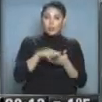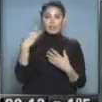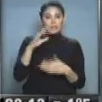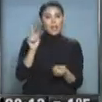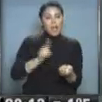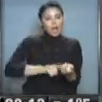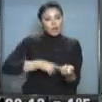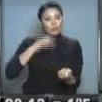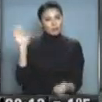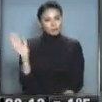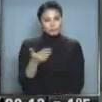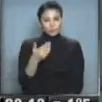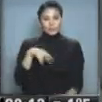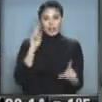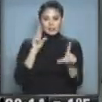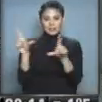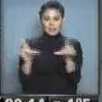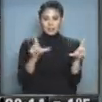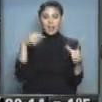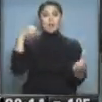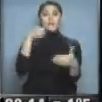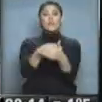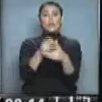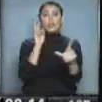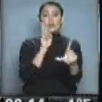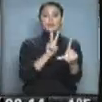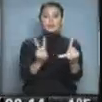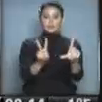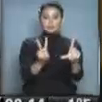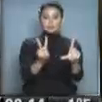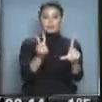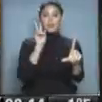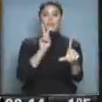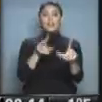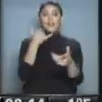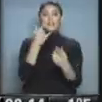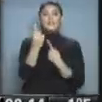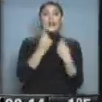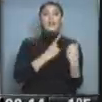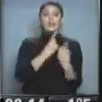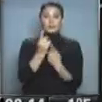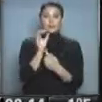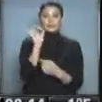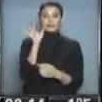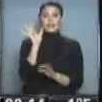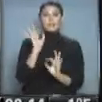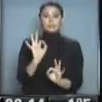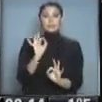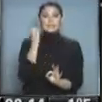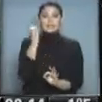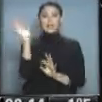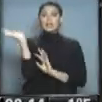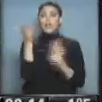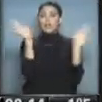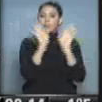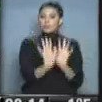acostumbrarnos absolutamente todos Esta es la imagen Fíjate en el fondo la perspectiva de lo que es el metrobús casi a pleno ya están poniendo